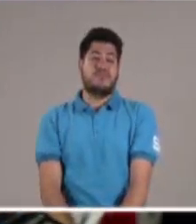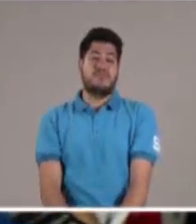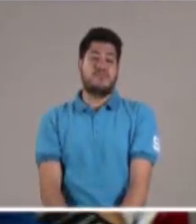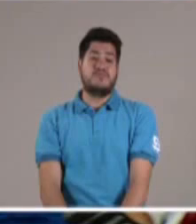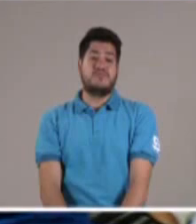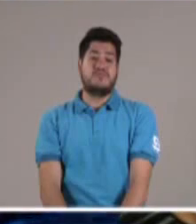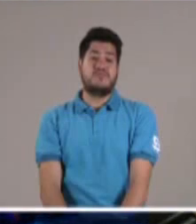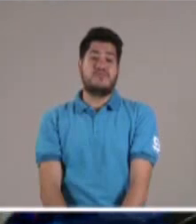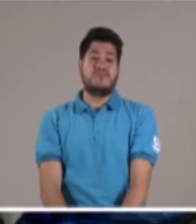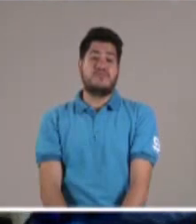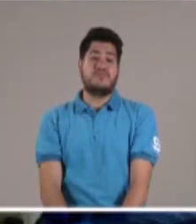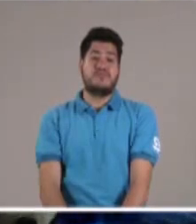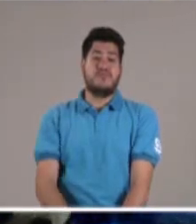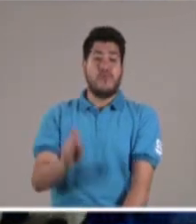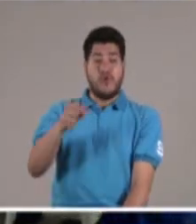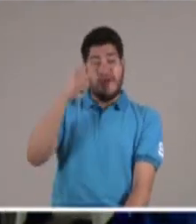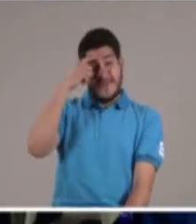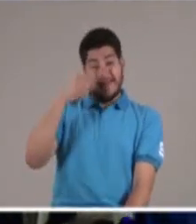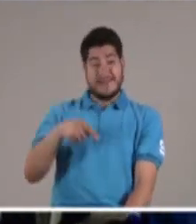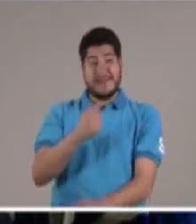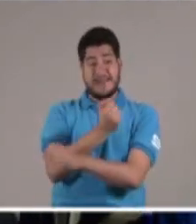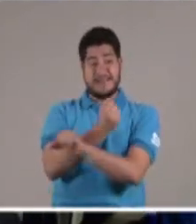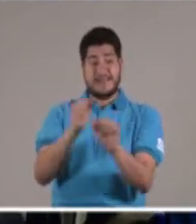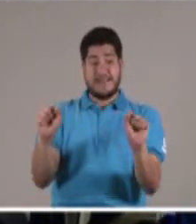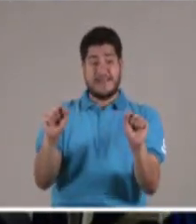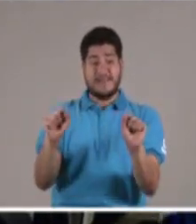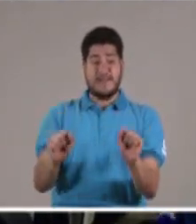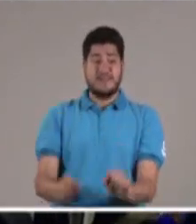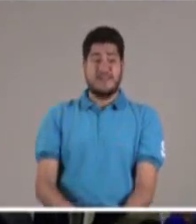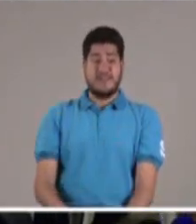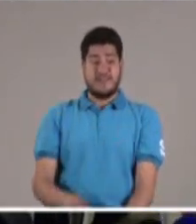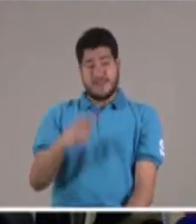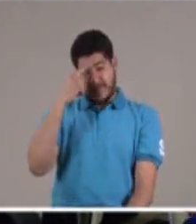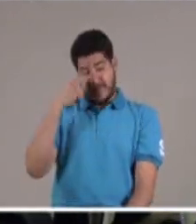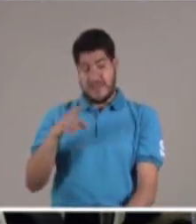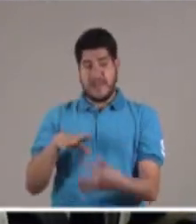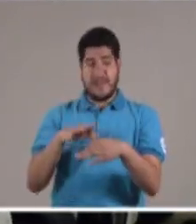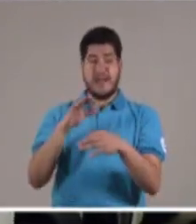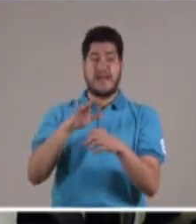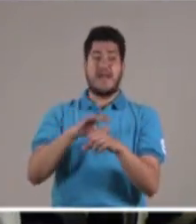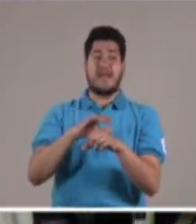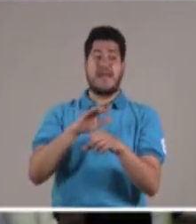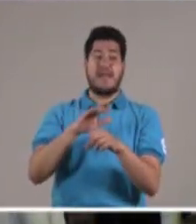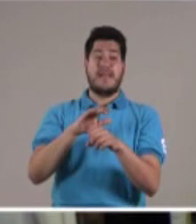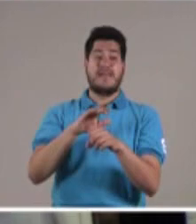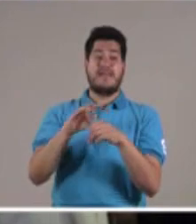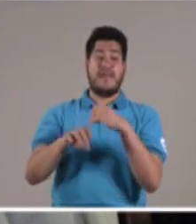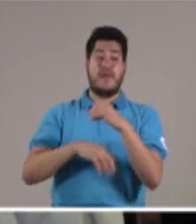es Día de salvación el día de compromiso con el señor